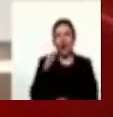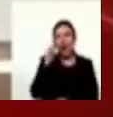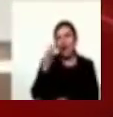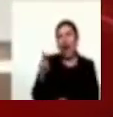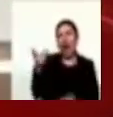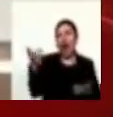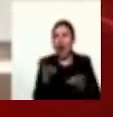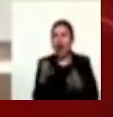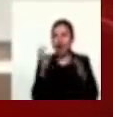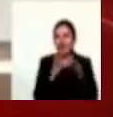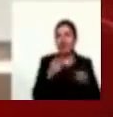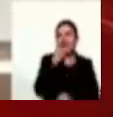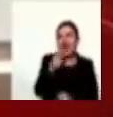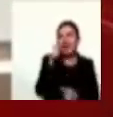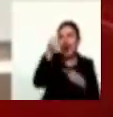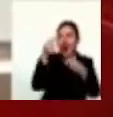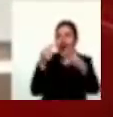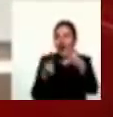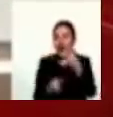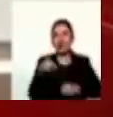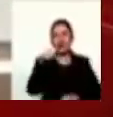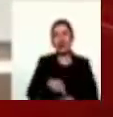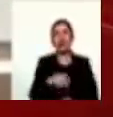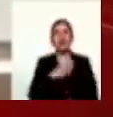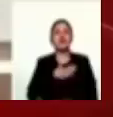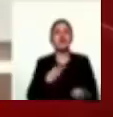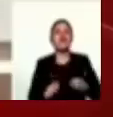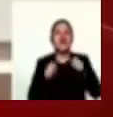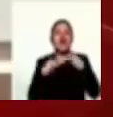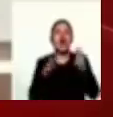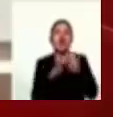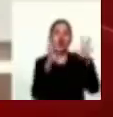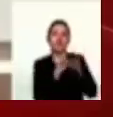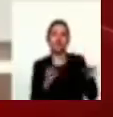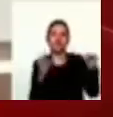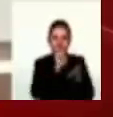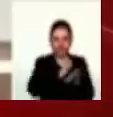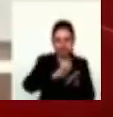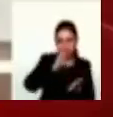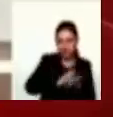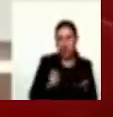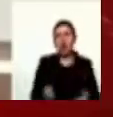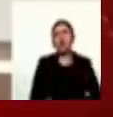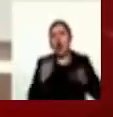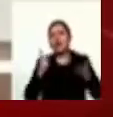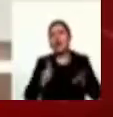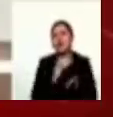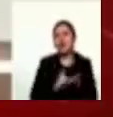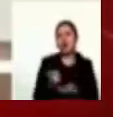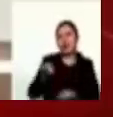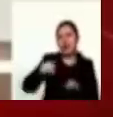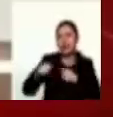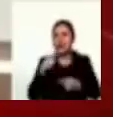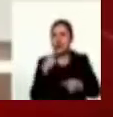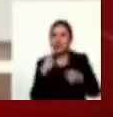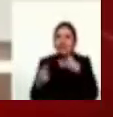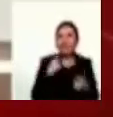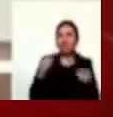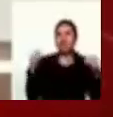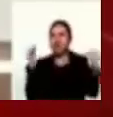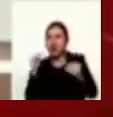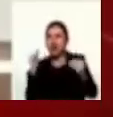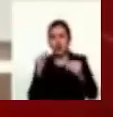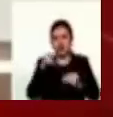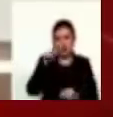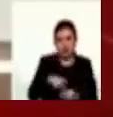investigue a felipe calderón y también a margarita zavala o mejor dicho la actuación de felipe